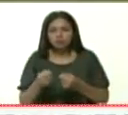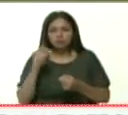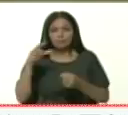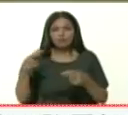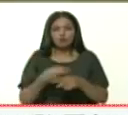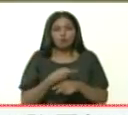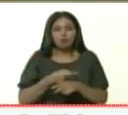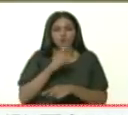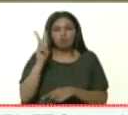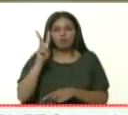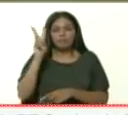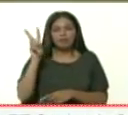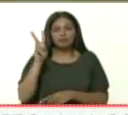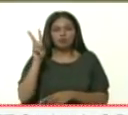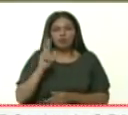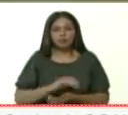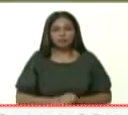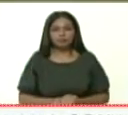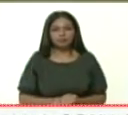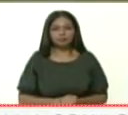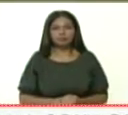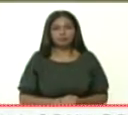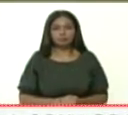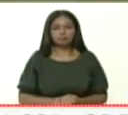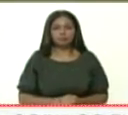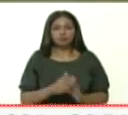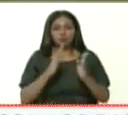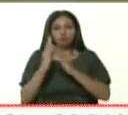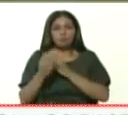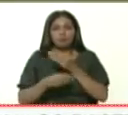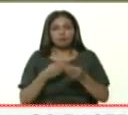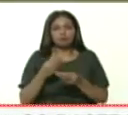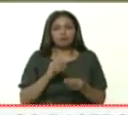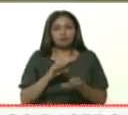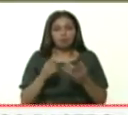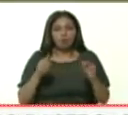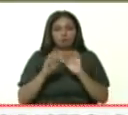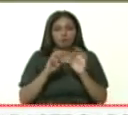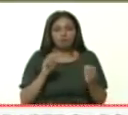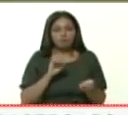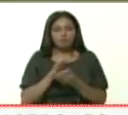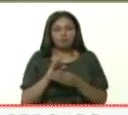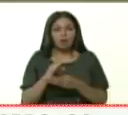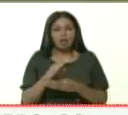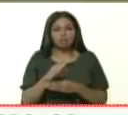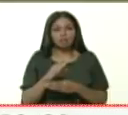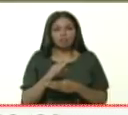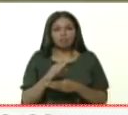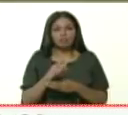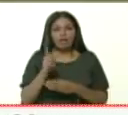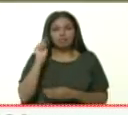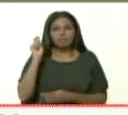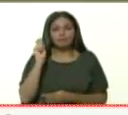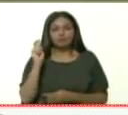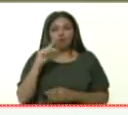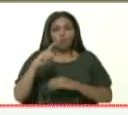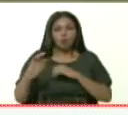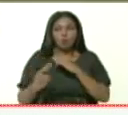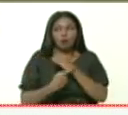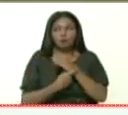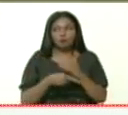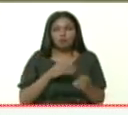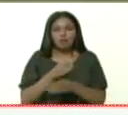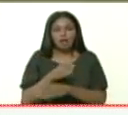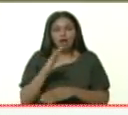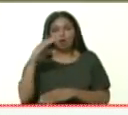el gobierno venezolano, se coordinó para sacar al diputado Rastrojo, Juan Guaidó, hacia